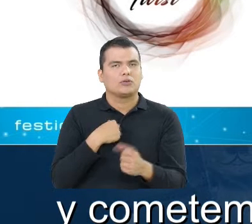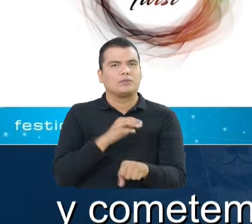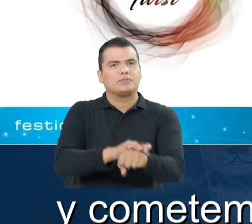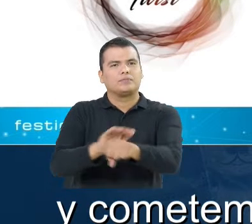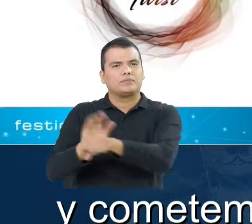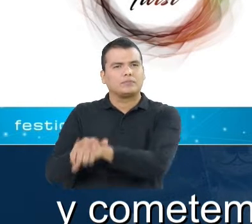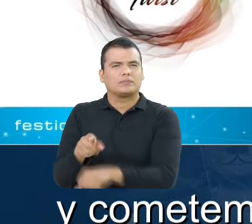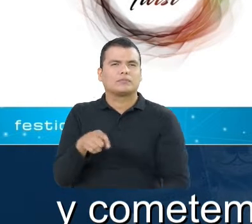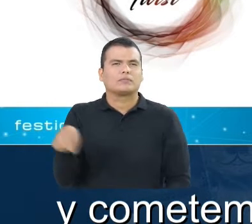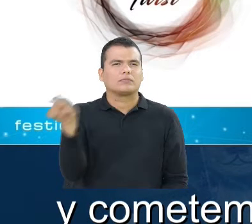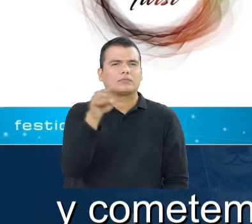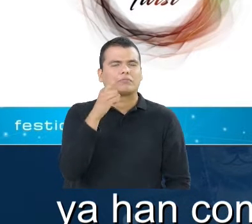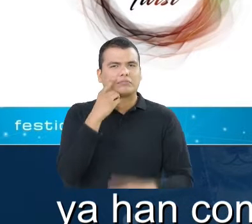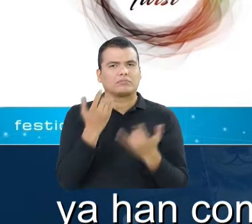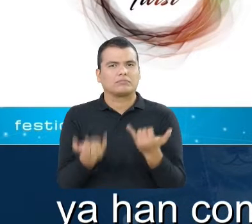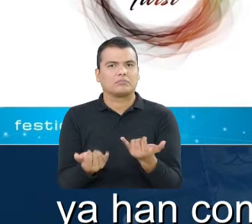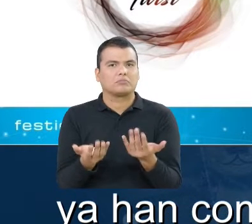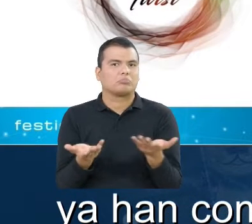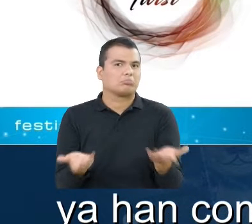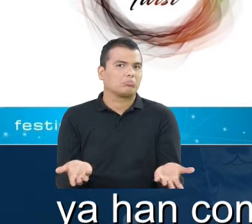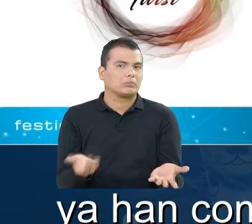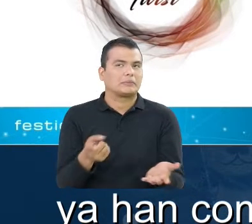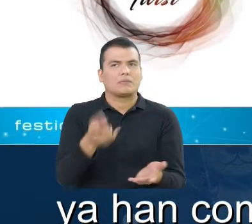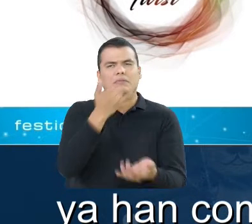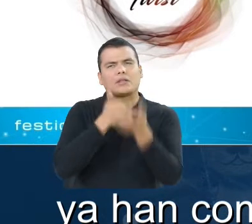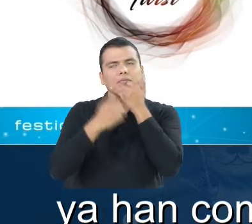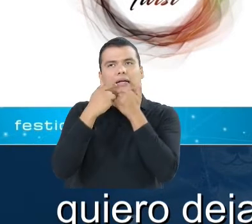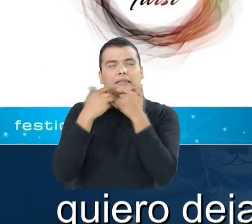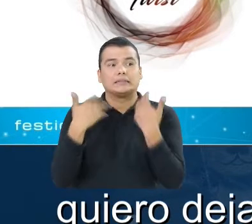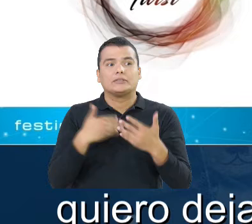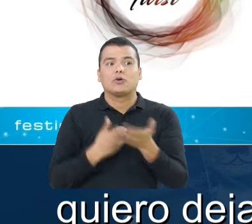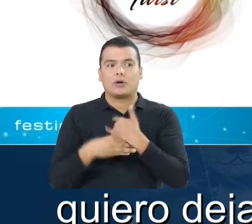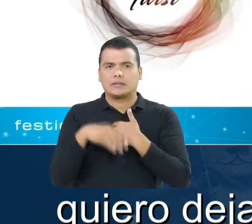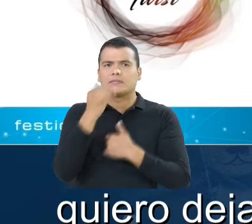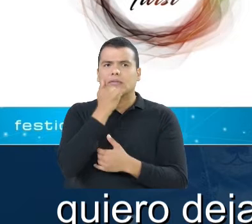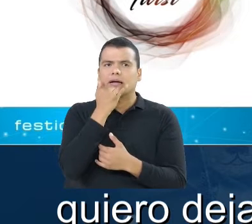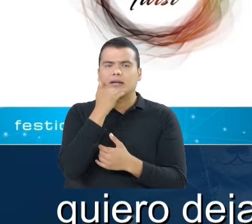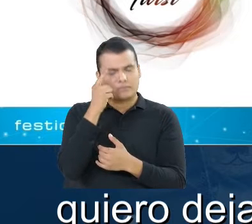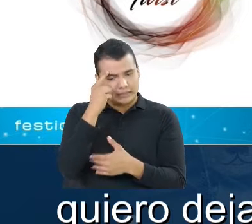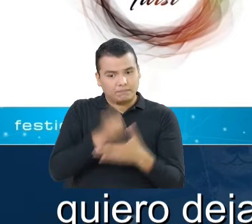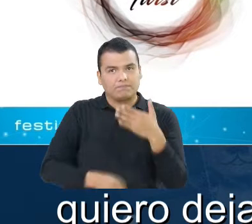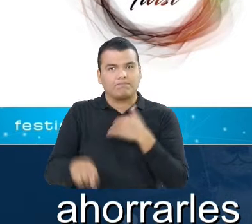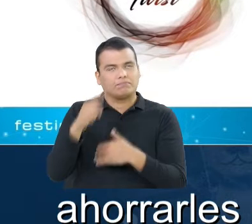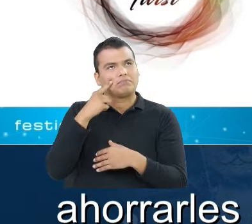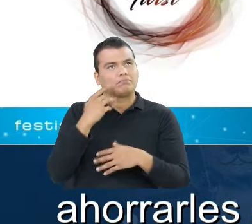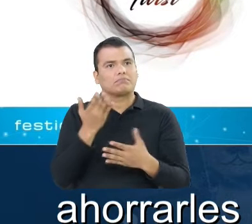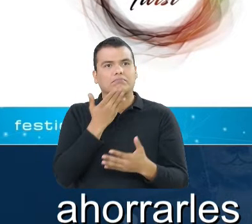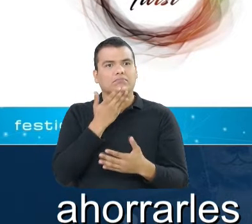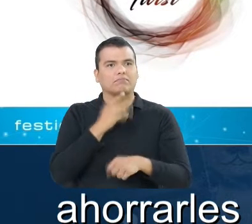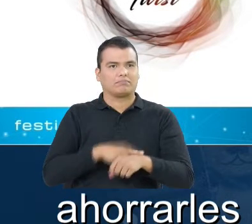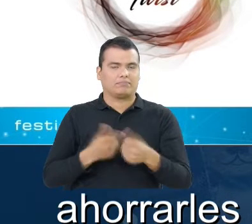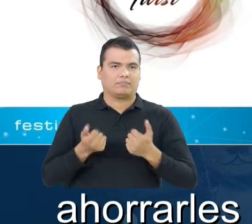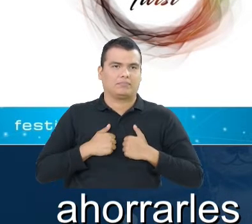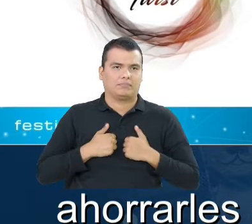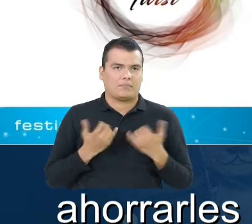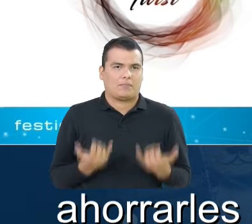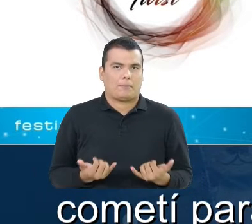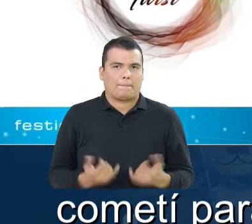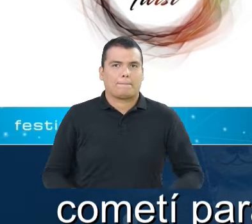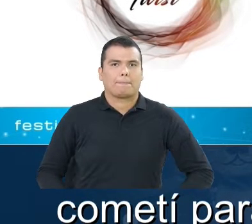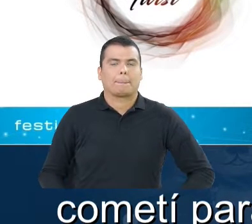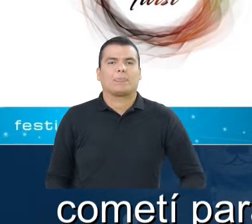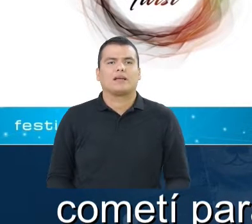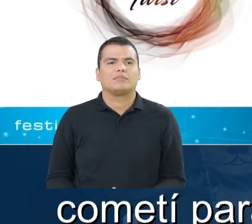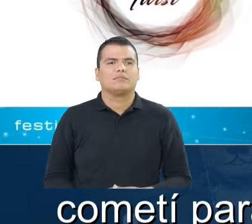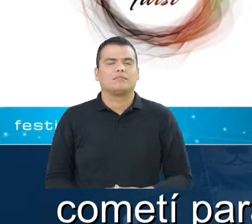dejarles aquí a ustedes, es ahorrarles de pronto unos errores que yo cometí para que ustedes pues puedan sacar más rápido este negocio digital.